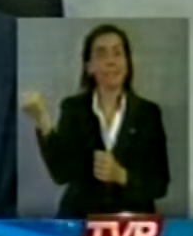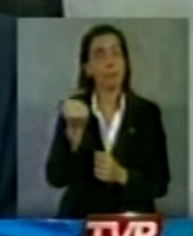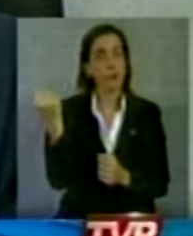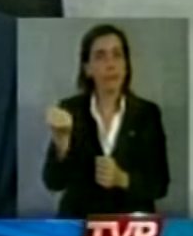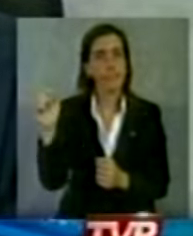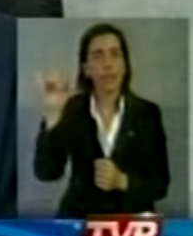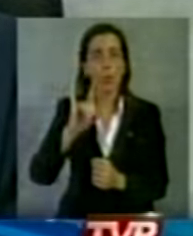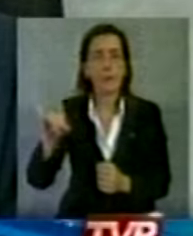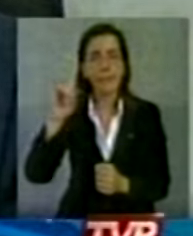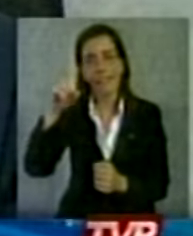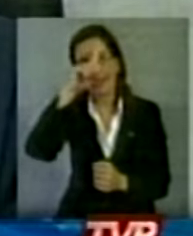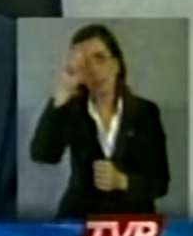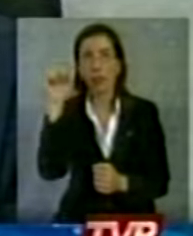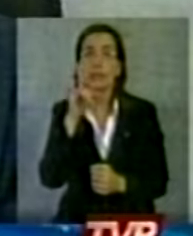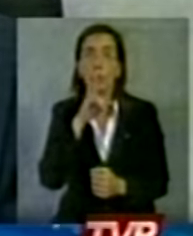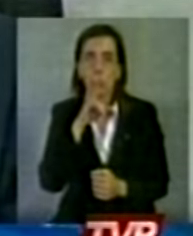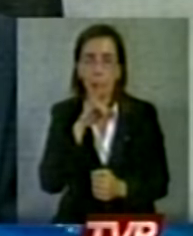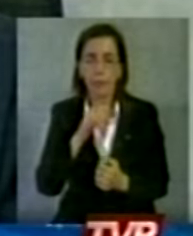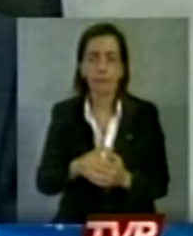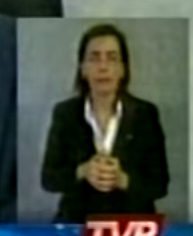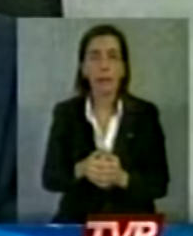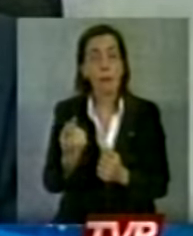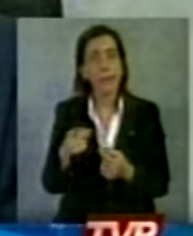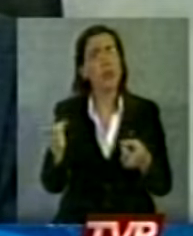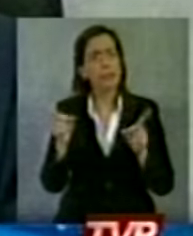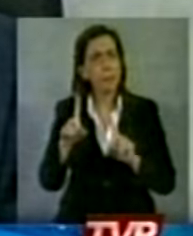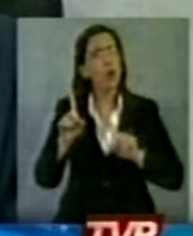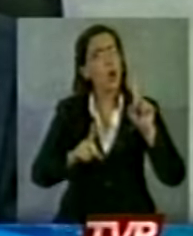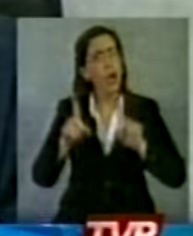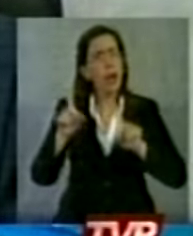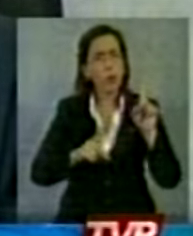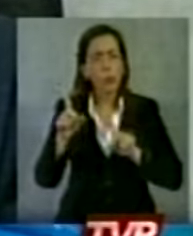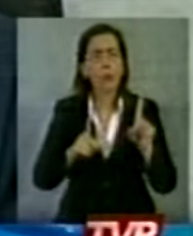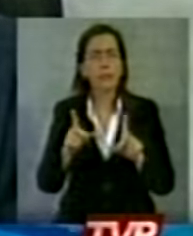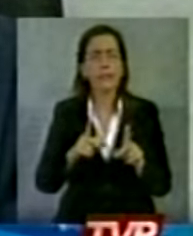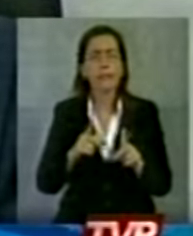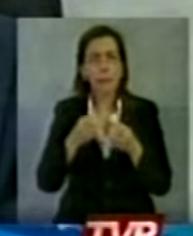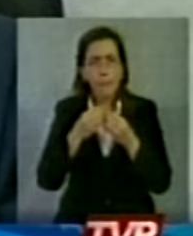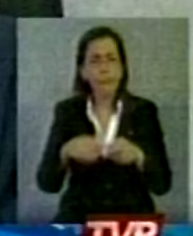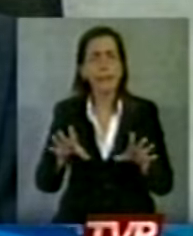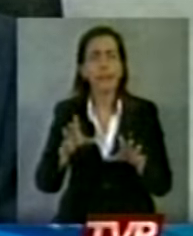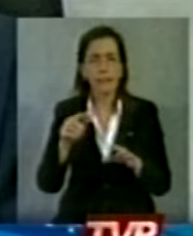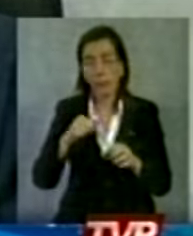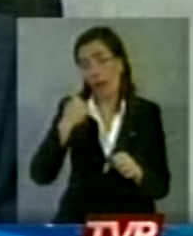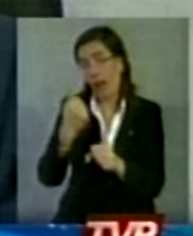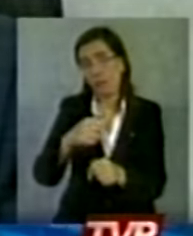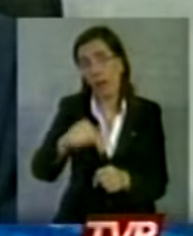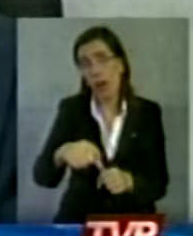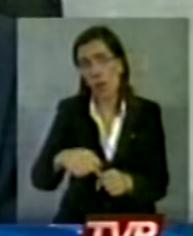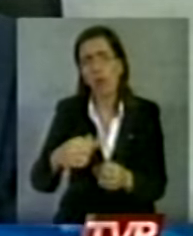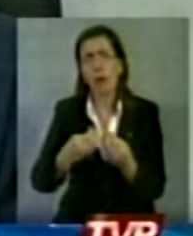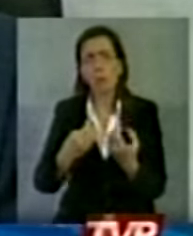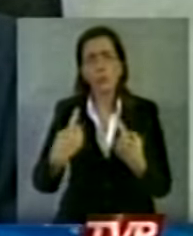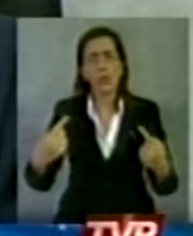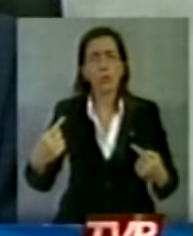la Universidad Nacional de Tucumán, pero también las diferentes expresiones que desde entonces hasta el presente se gestaron